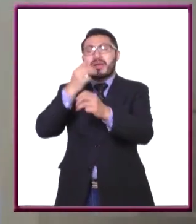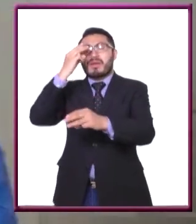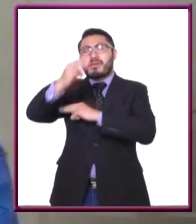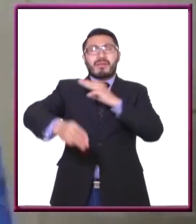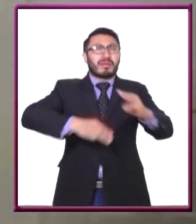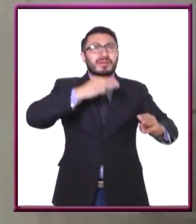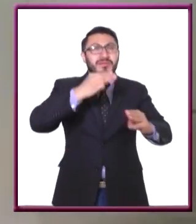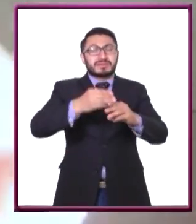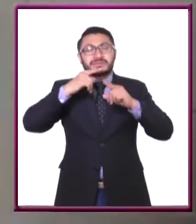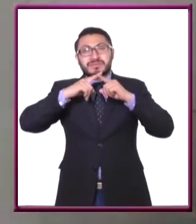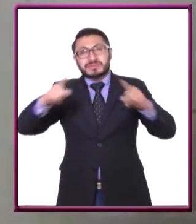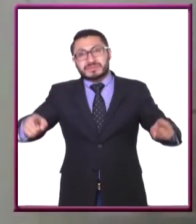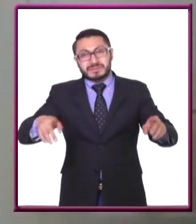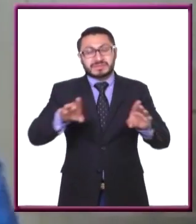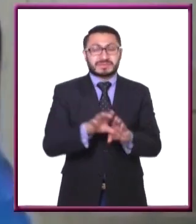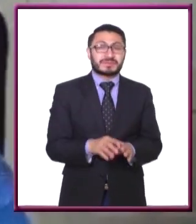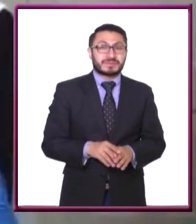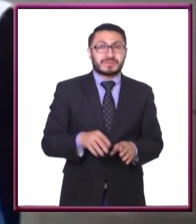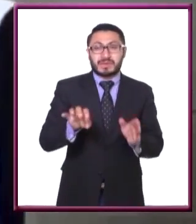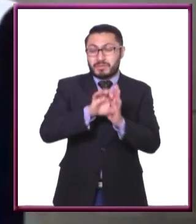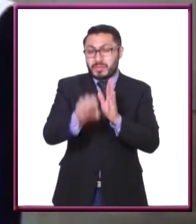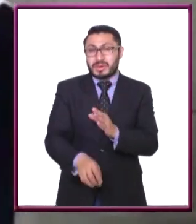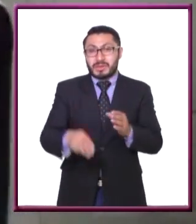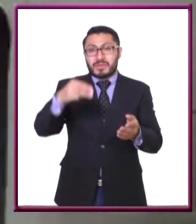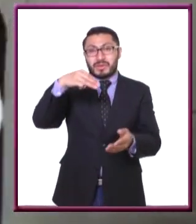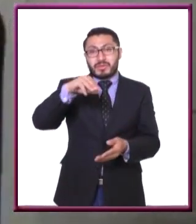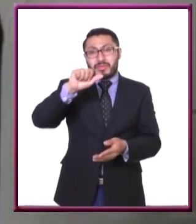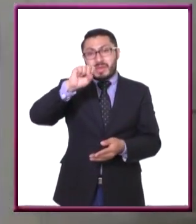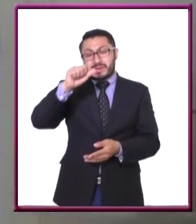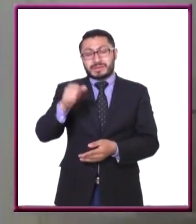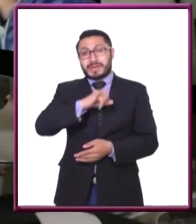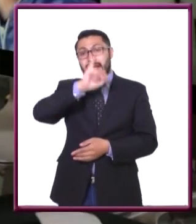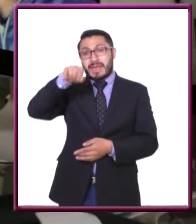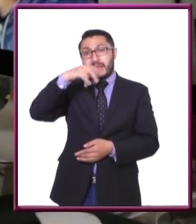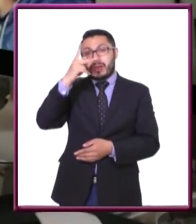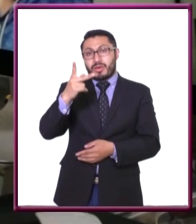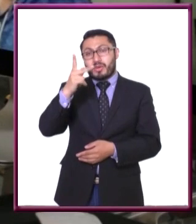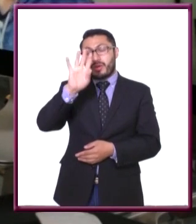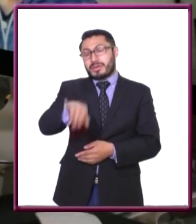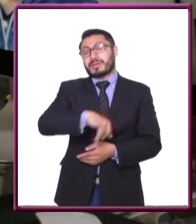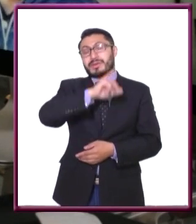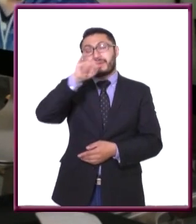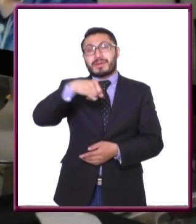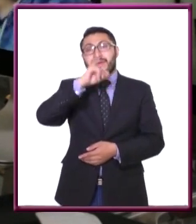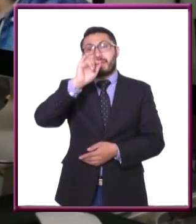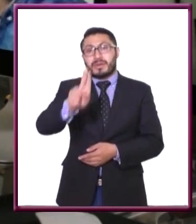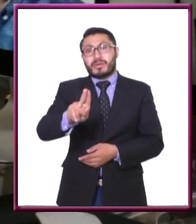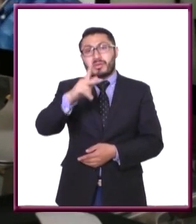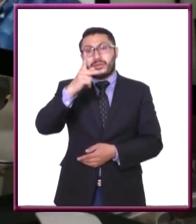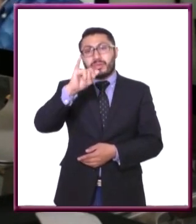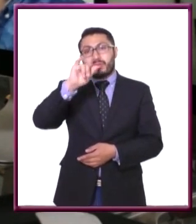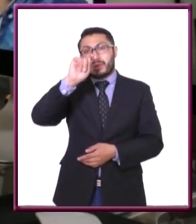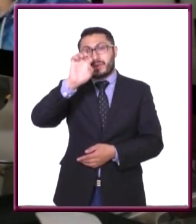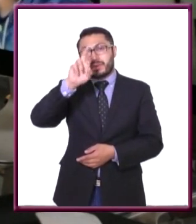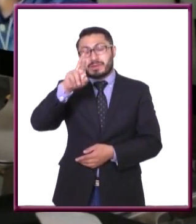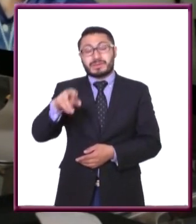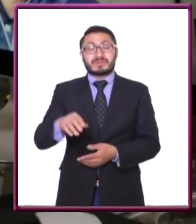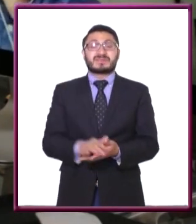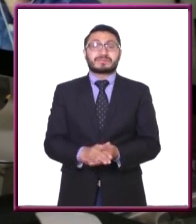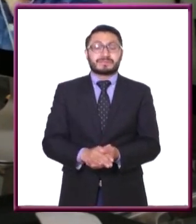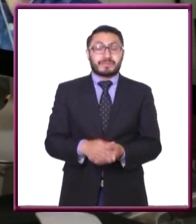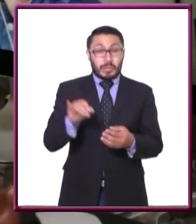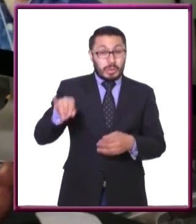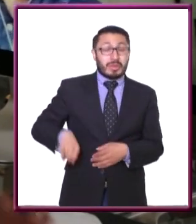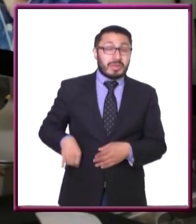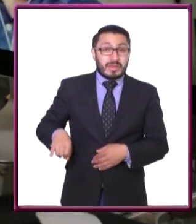planeta de una vez la masa de Júpiter alrededor de otro sol. Súper interesante, y esto les va a parecer muy interesante a los chavos de bachillerato que nos